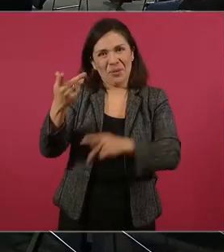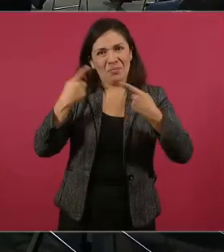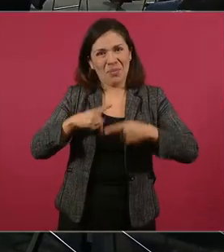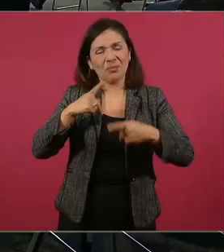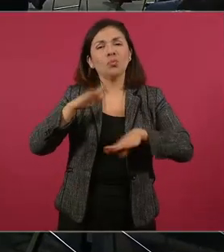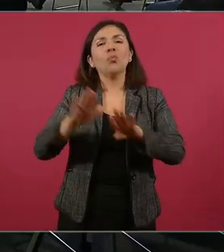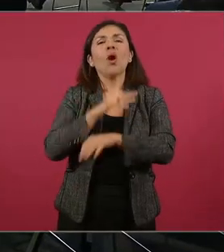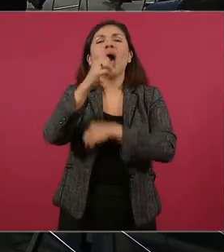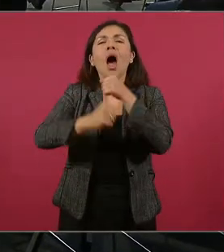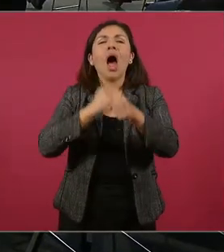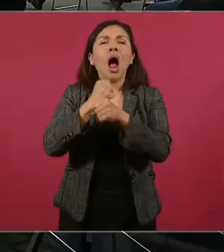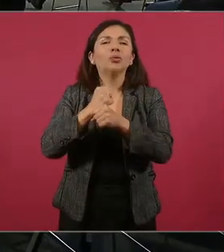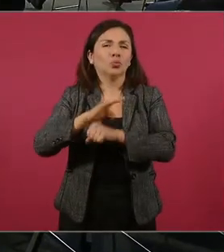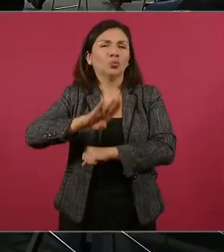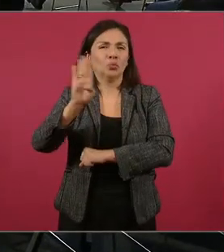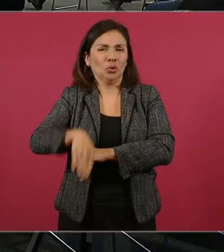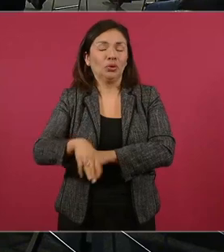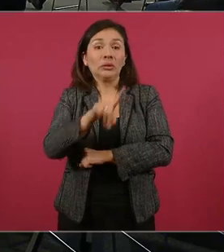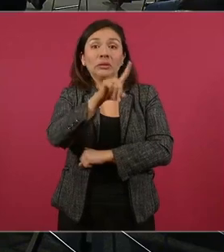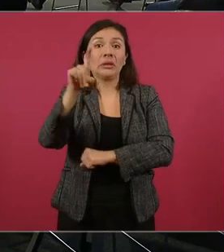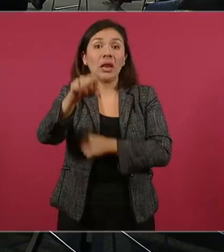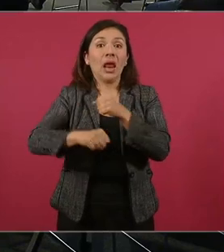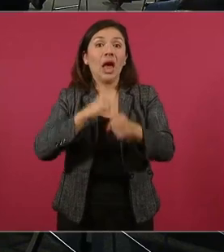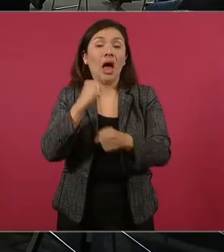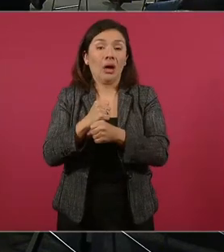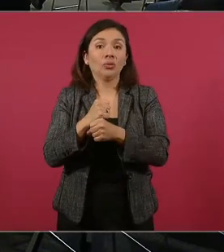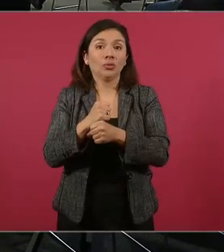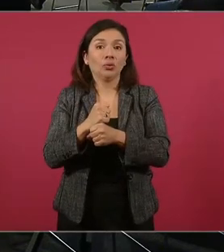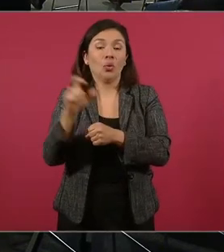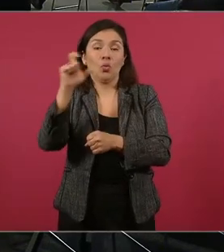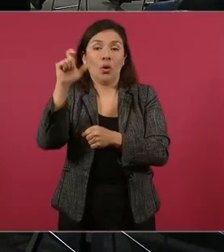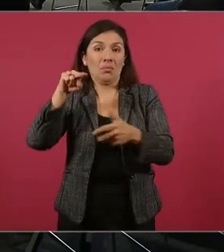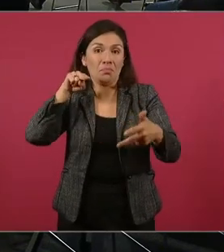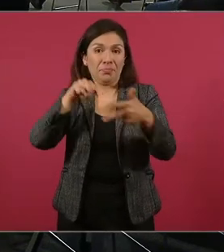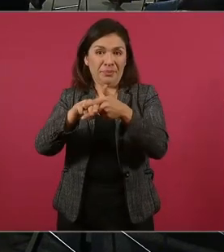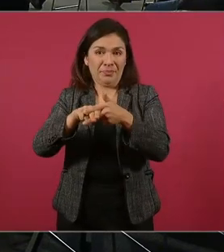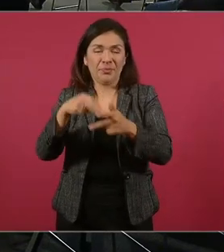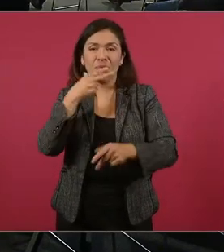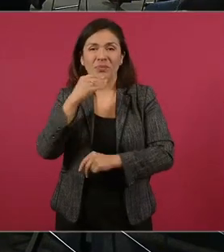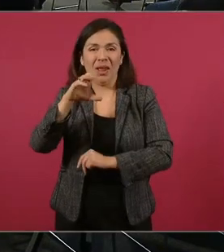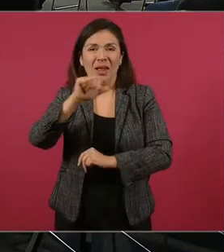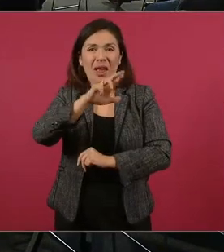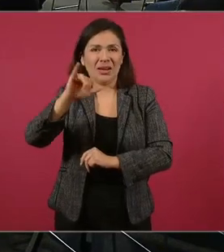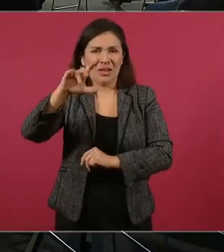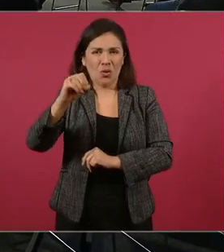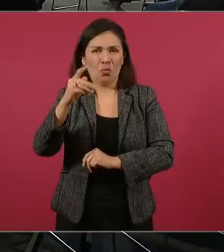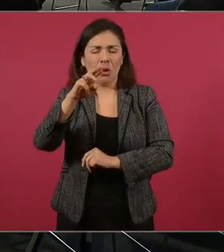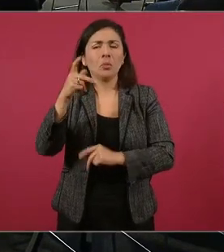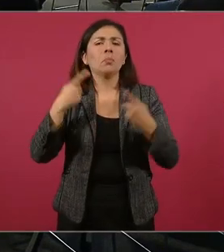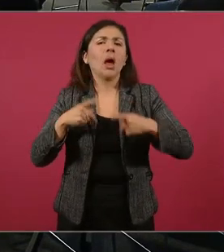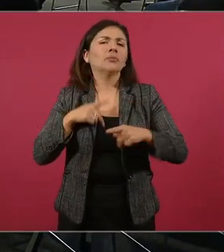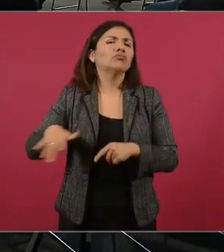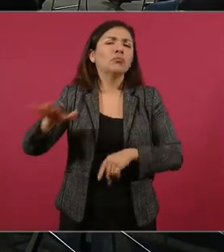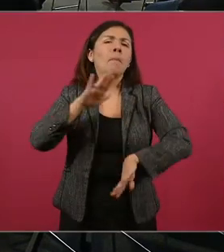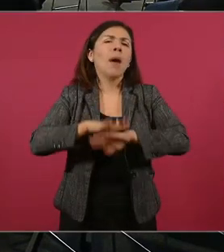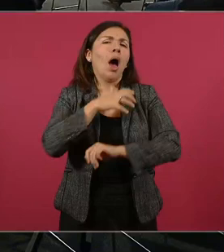luctuoso por 100 años de su asesinato, pues la gente estaba